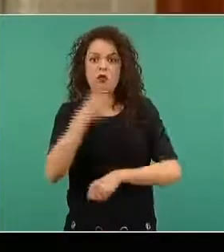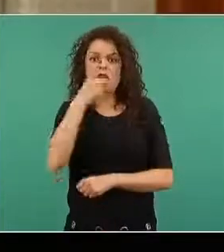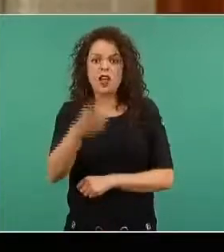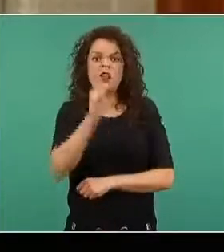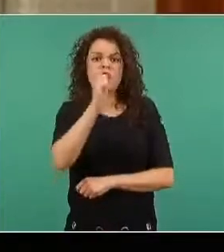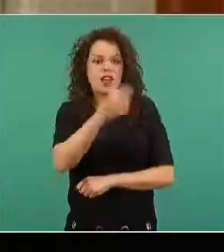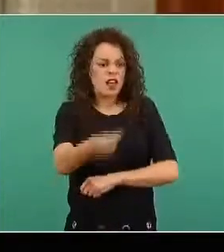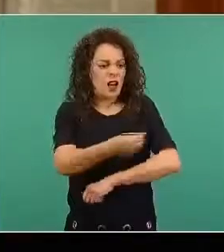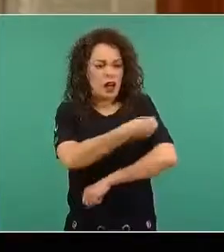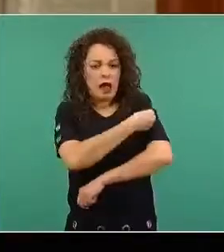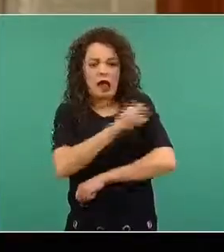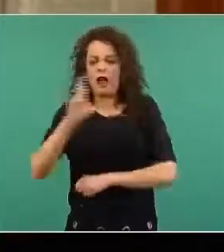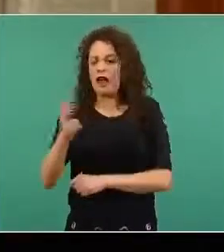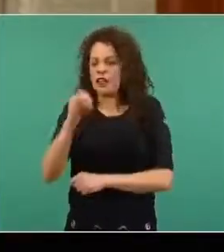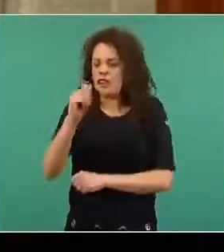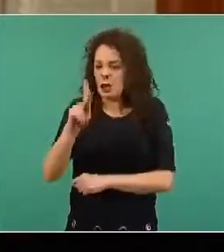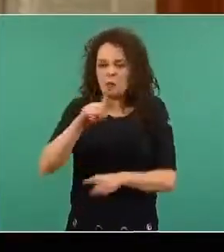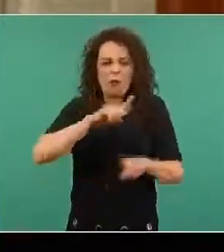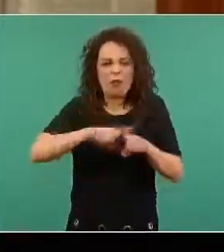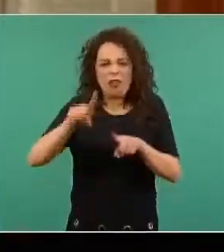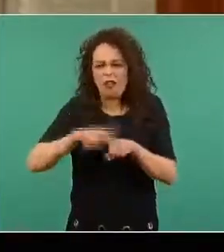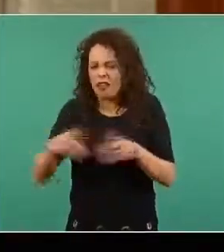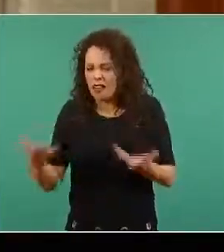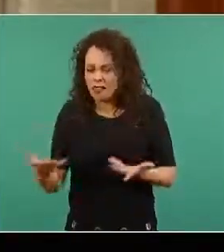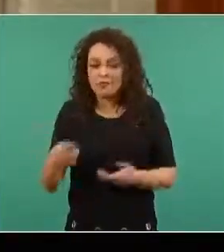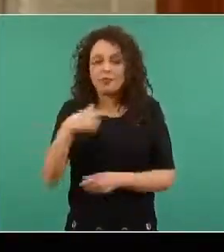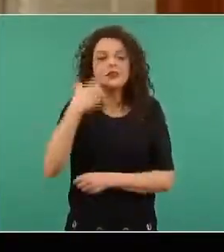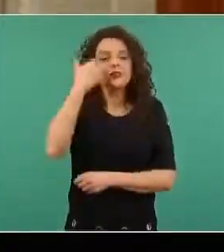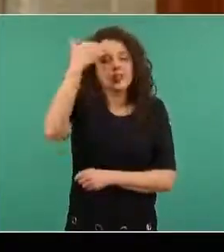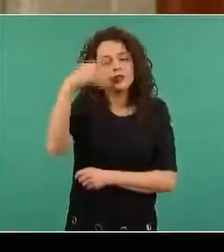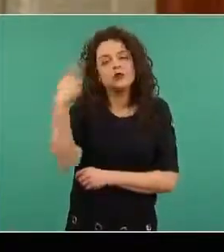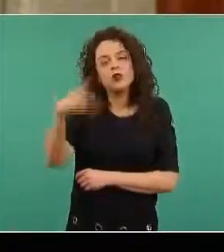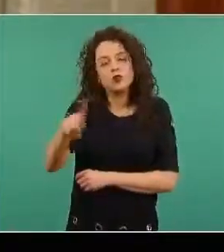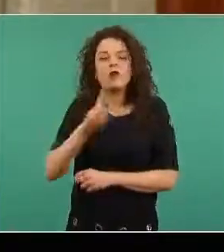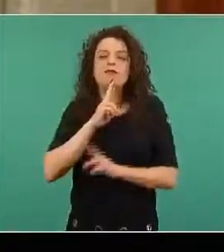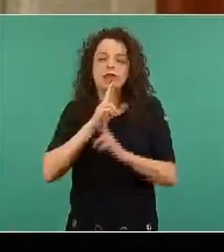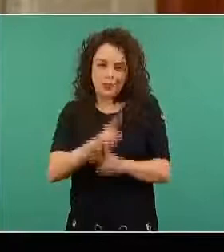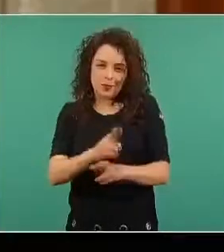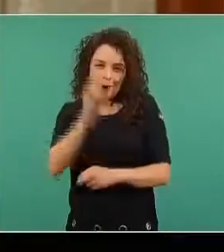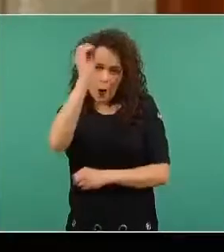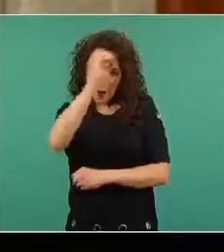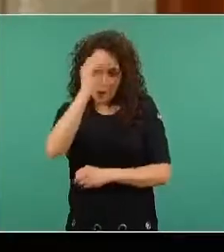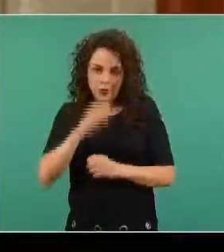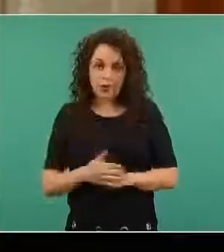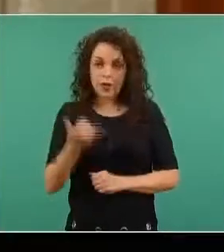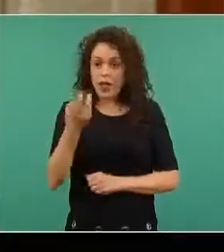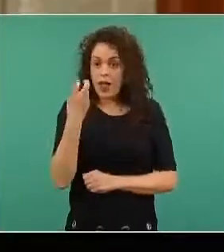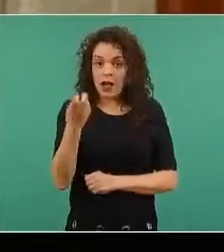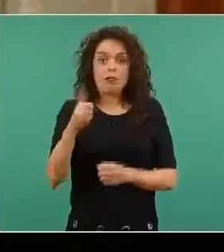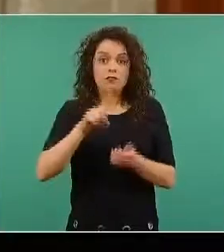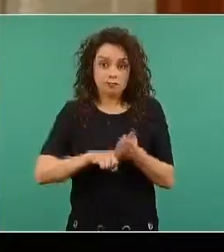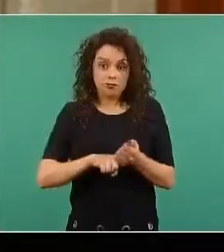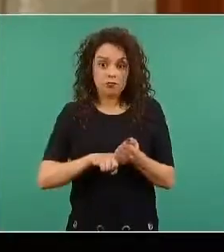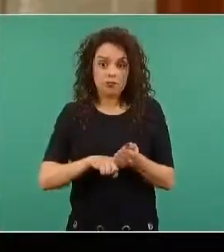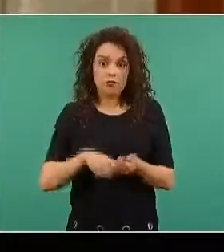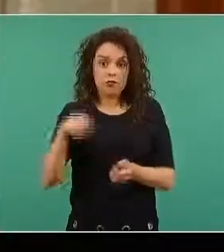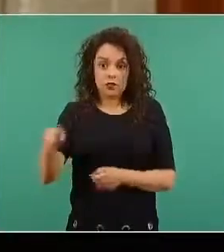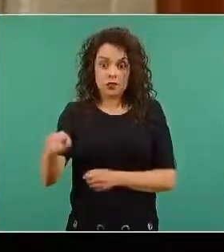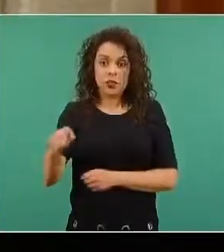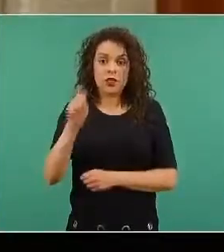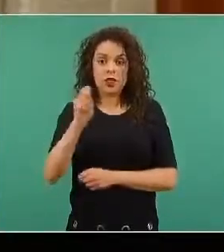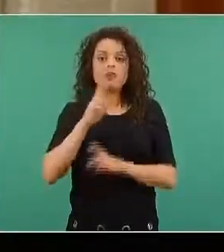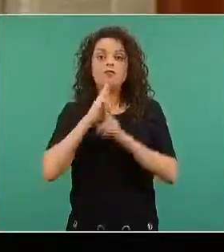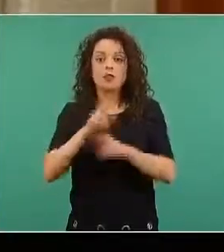un microchip y estas ondas. Me gustaría saber, pues, su respuesta, ¿no? Y fue prácticamente esa parte de la respuesta del doctor Ricardo la